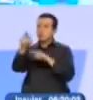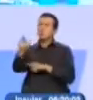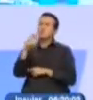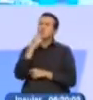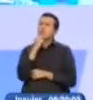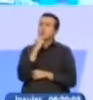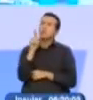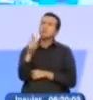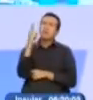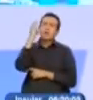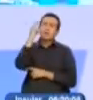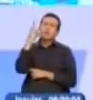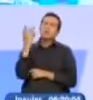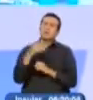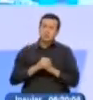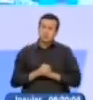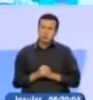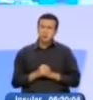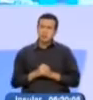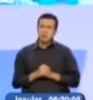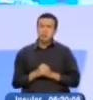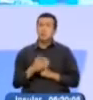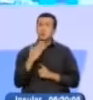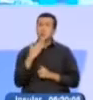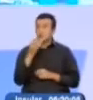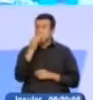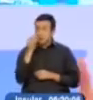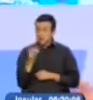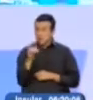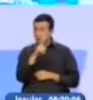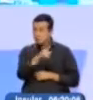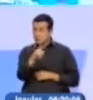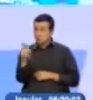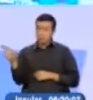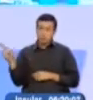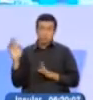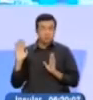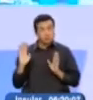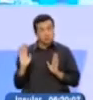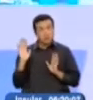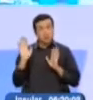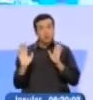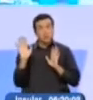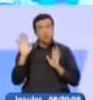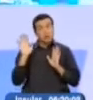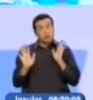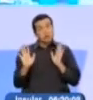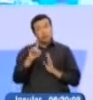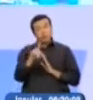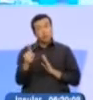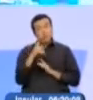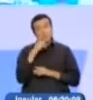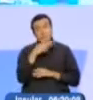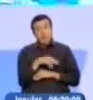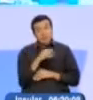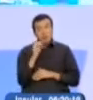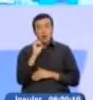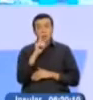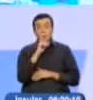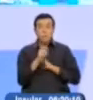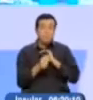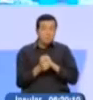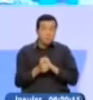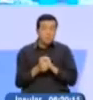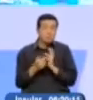cuáles son sus opiniones, estamos obteniendo la verdad de ellas. ¿Es posible que estén ellos ocultando alguna su